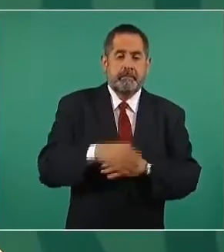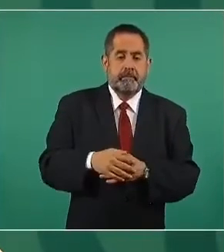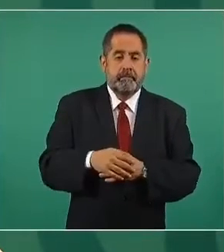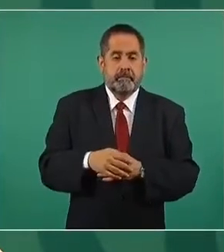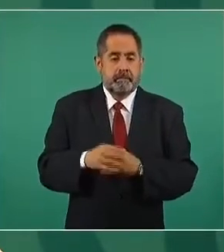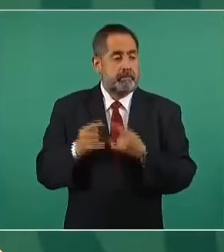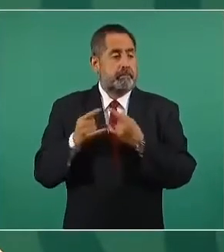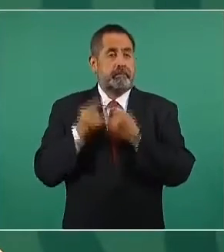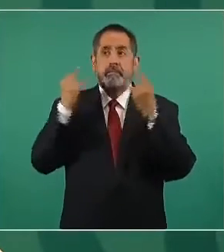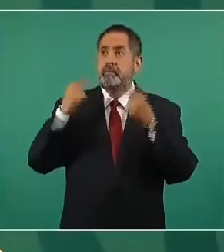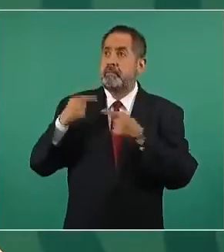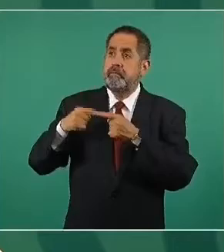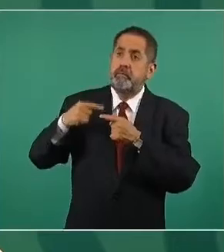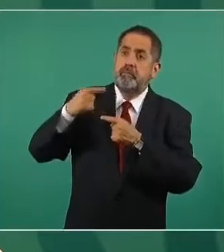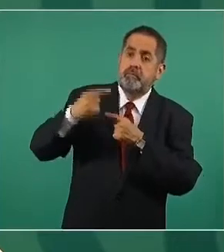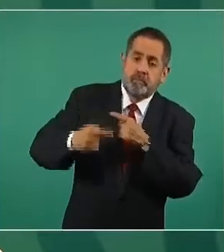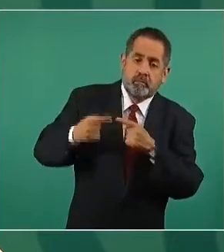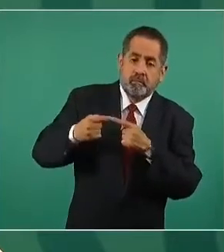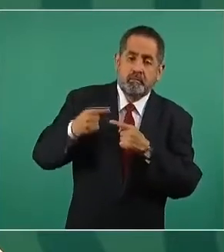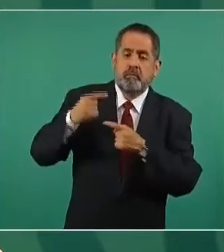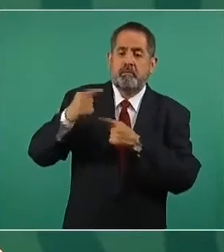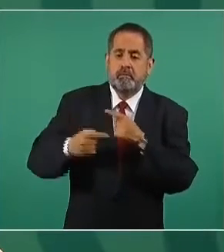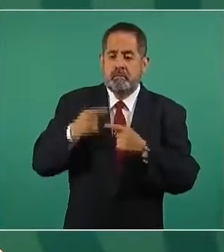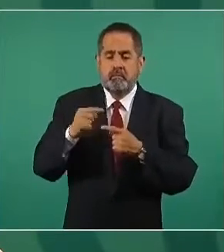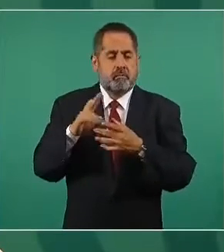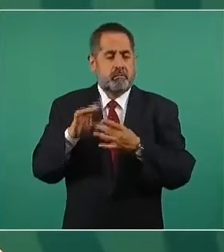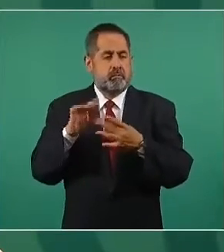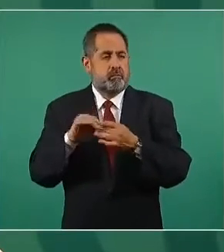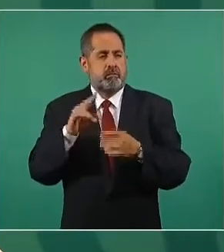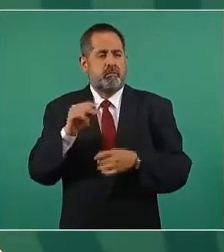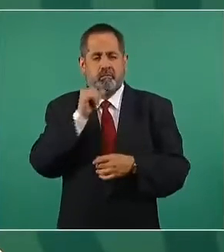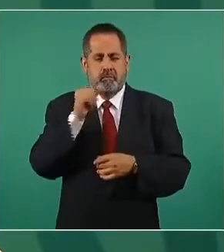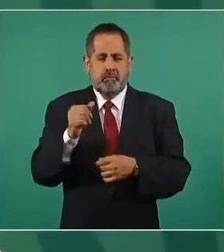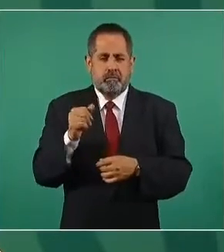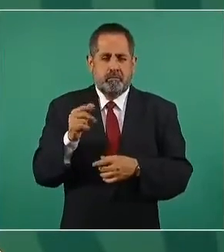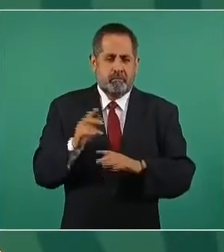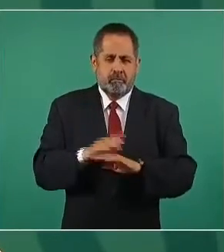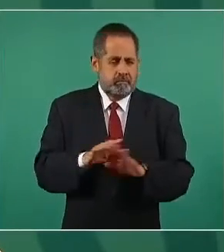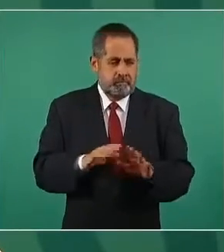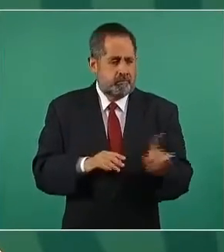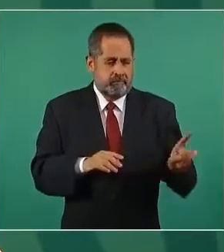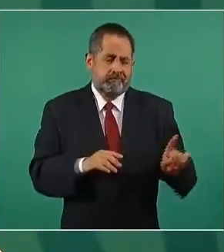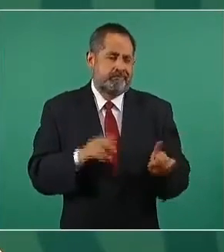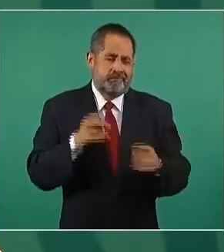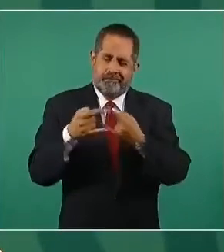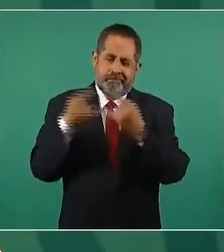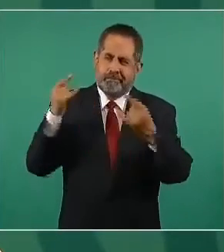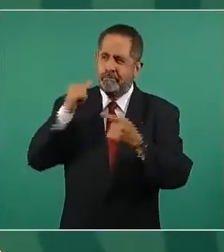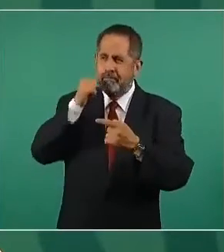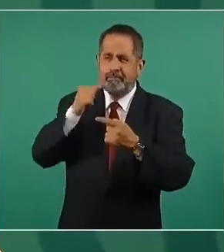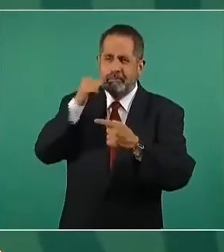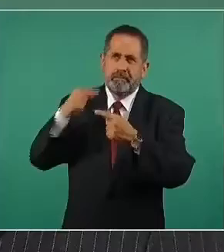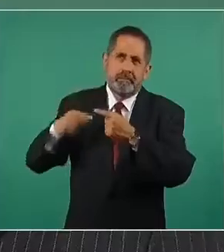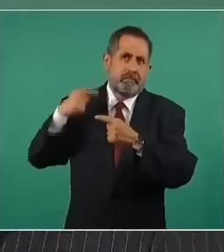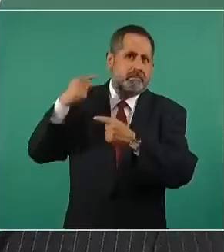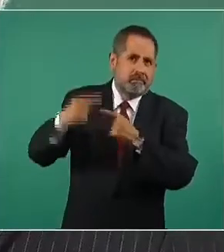se repite, solo en su versión caricaturesca. Y no, sí se repite la historia.